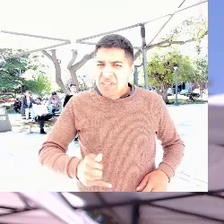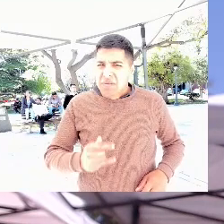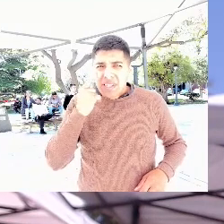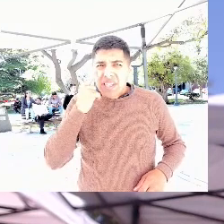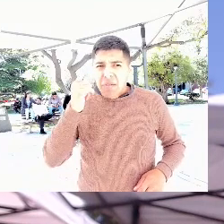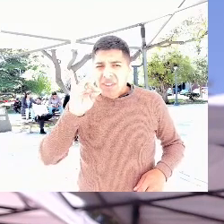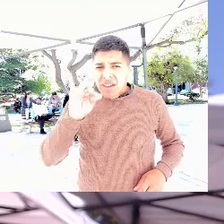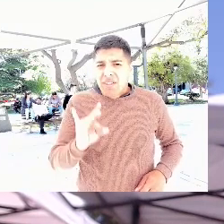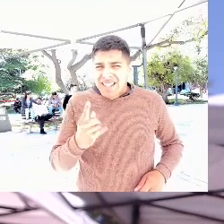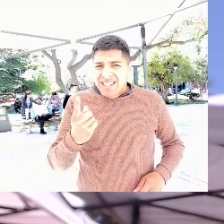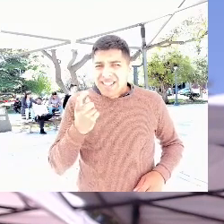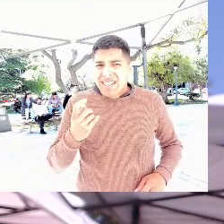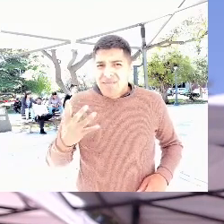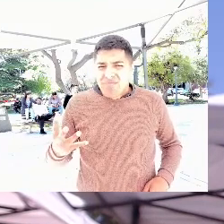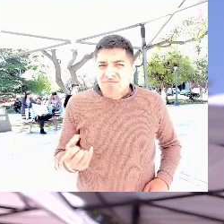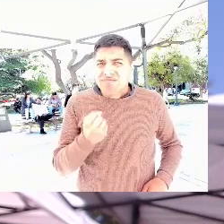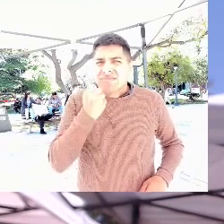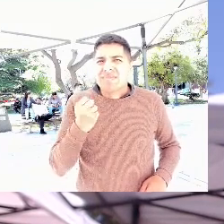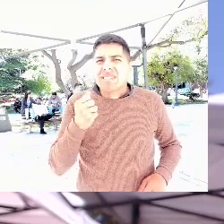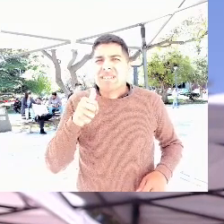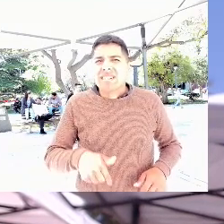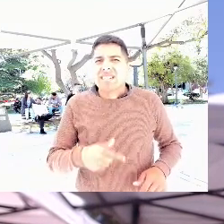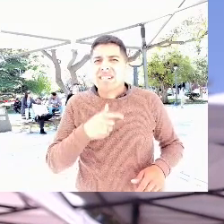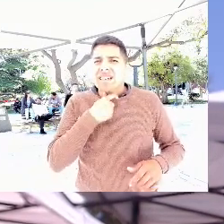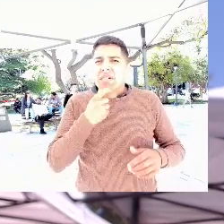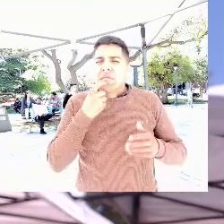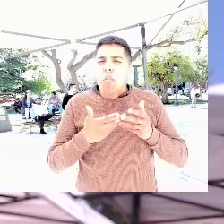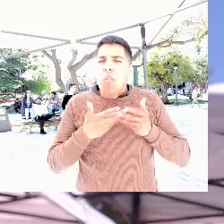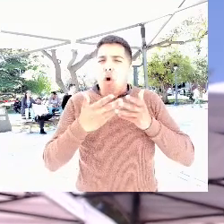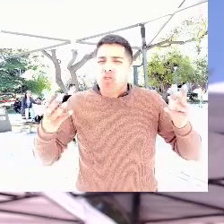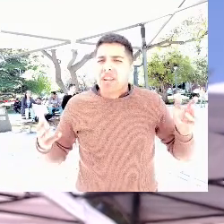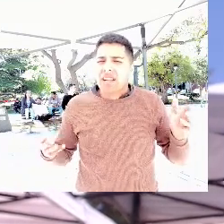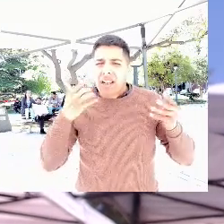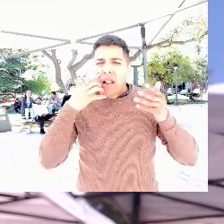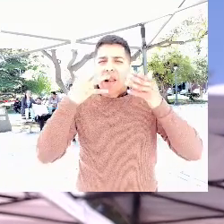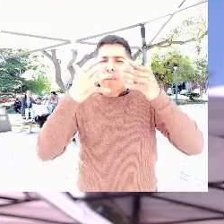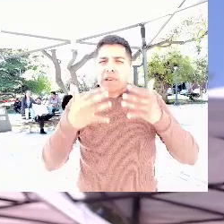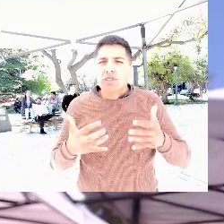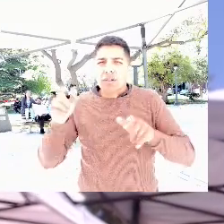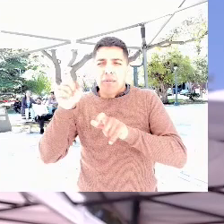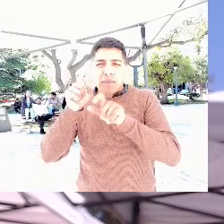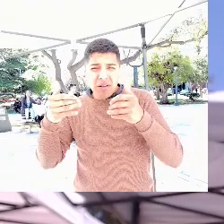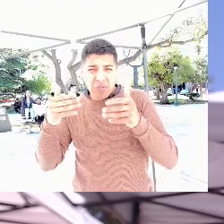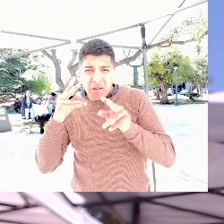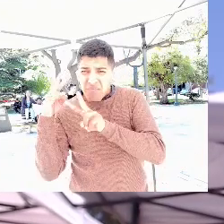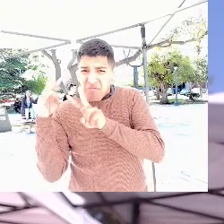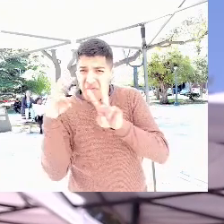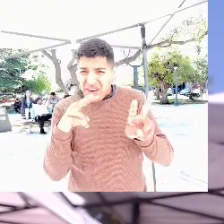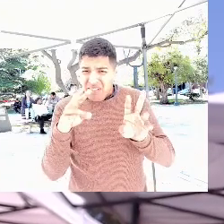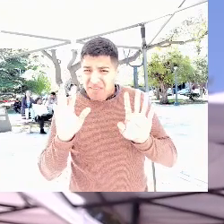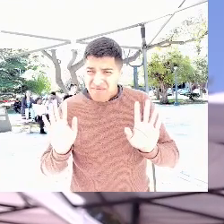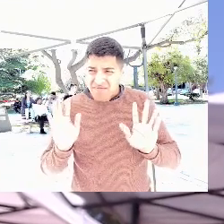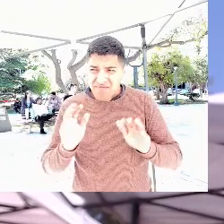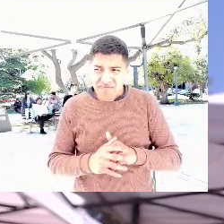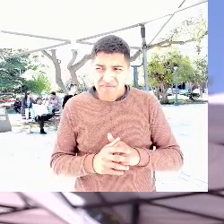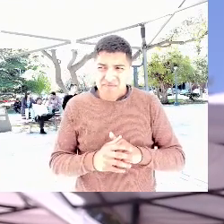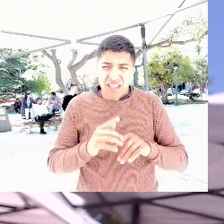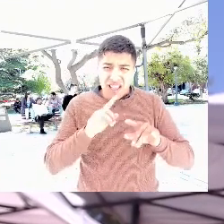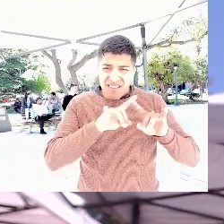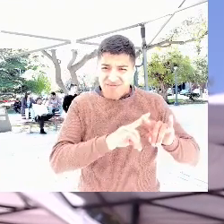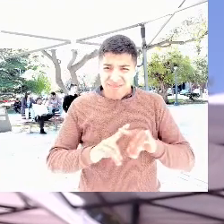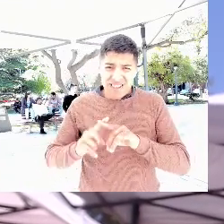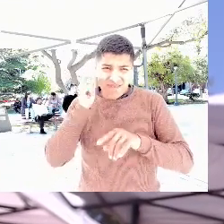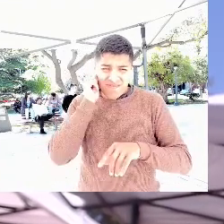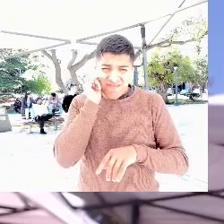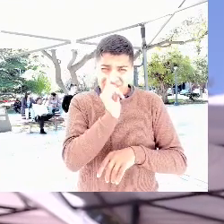y queremos transparentarlo en el presupuesto que los vecinos tienen a disposición, lo van a tener a disposición también en la página de